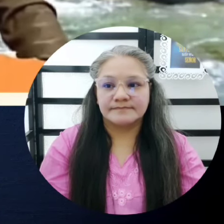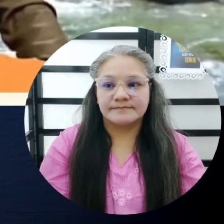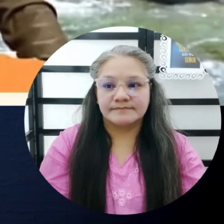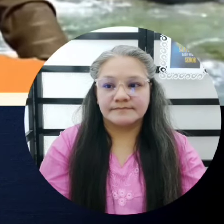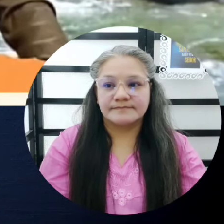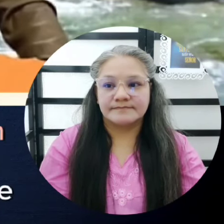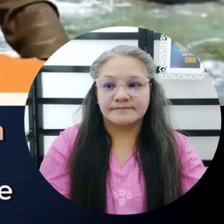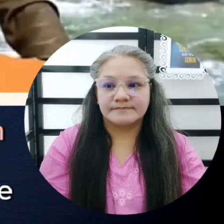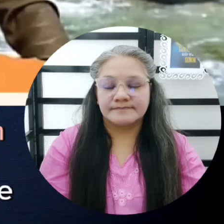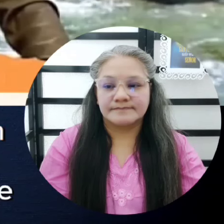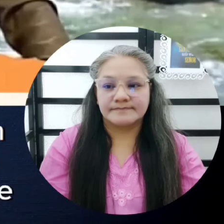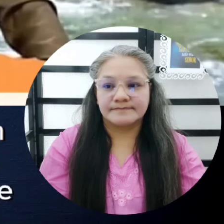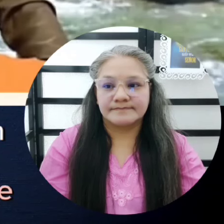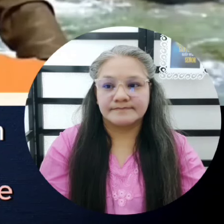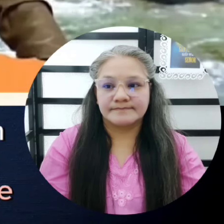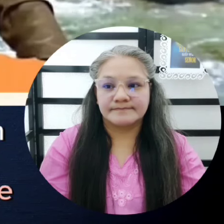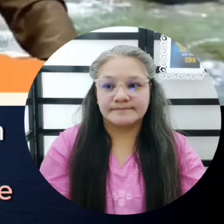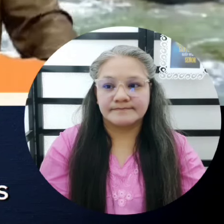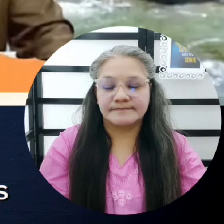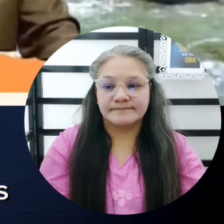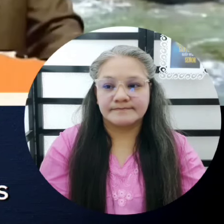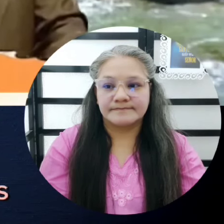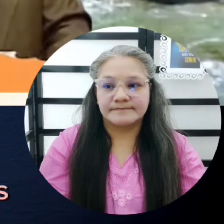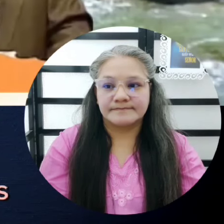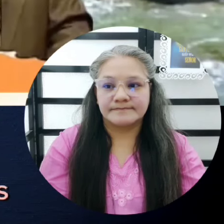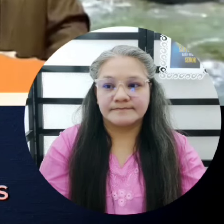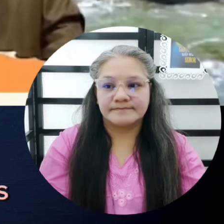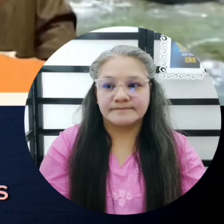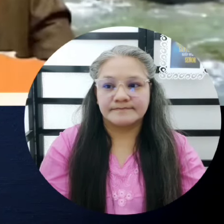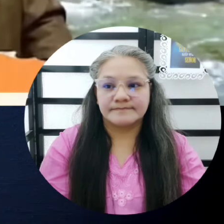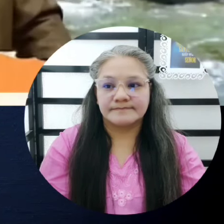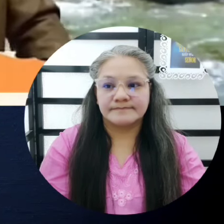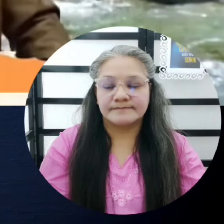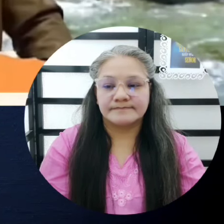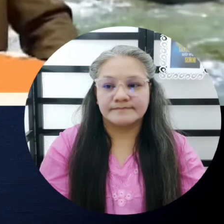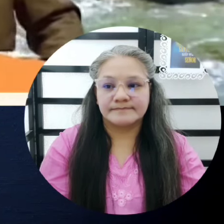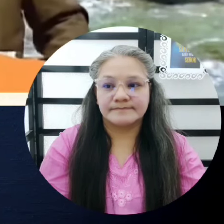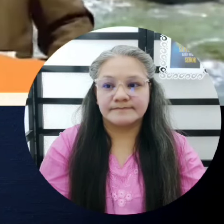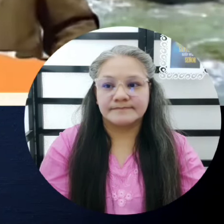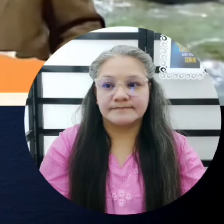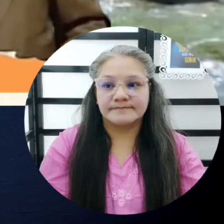llorar. Se salen con las suyas, se esconden, se van a lugares escondidos.